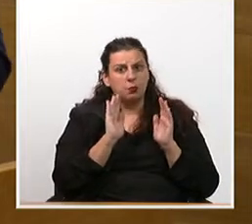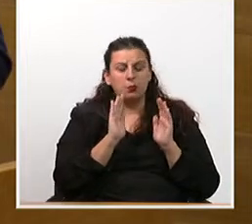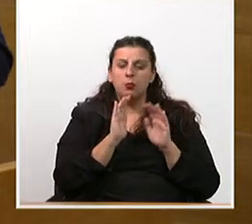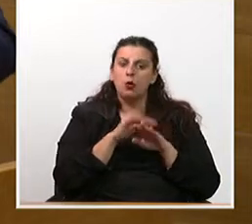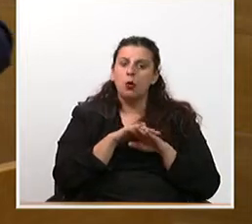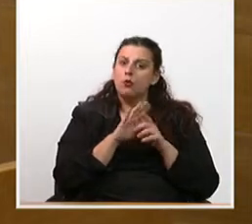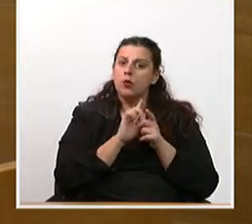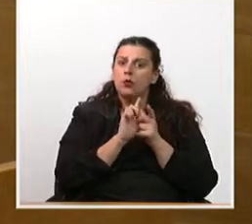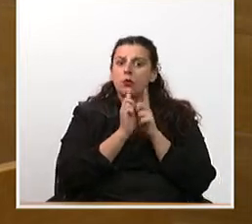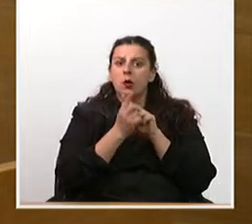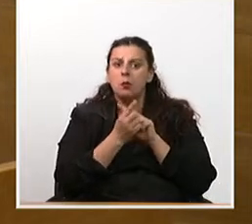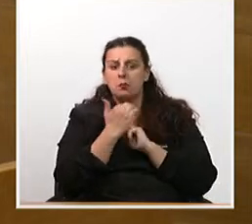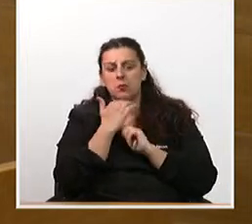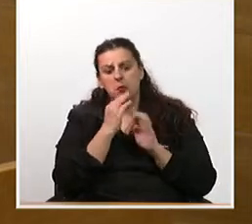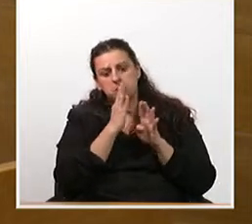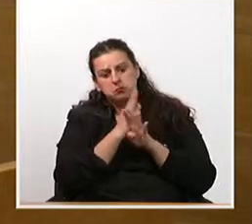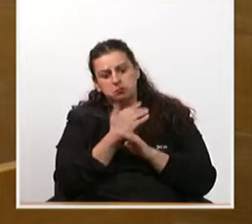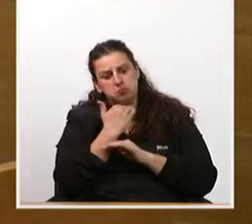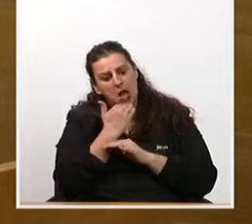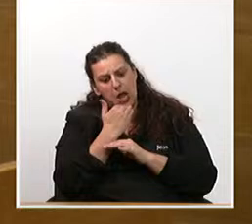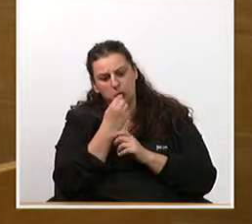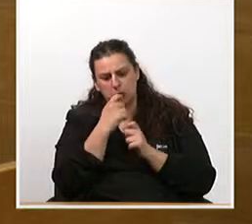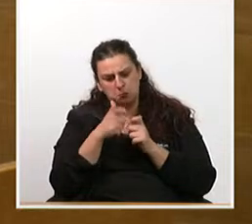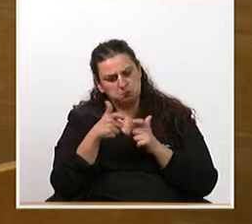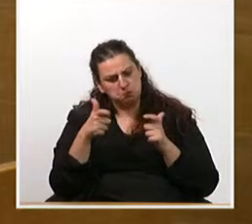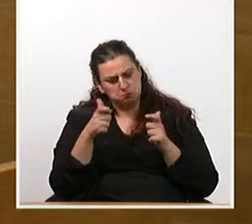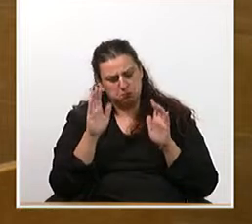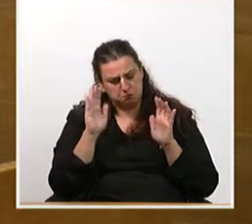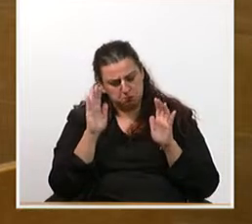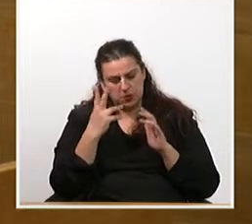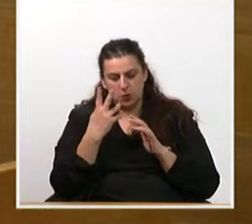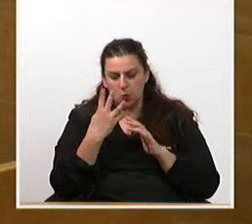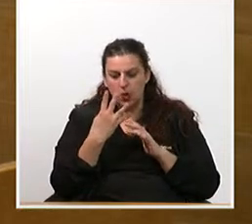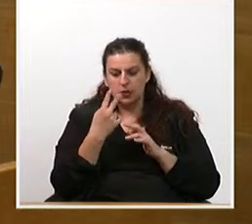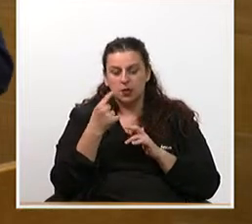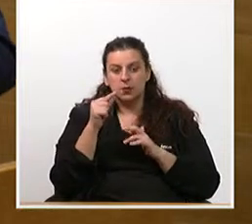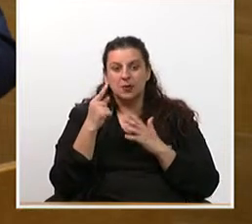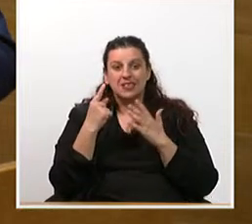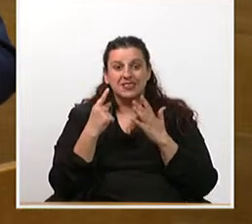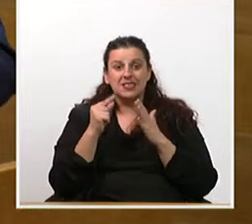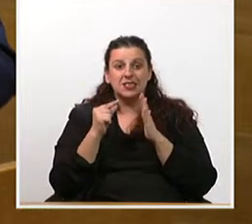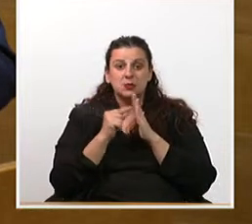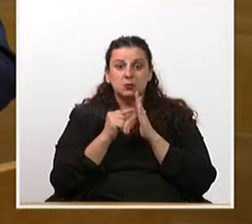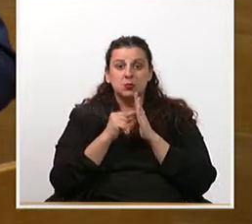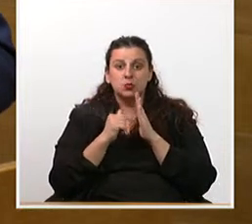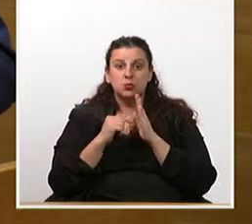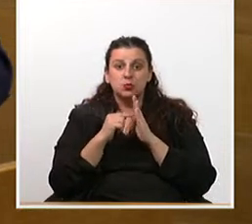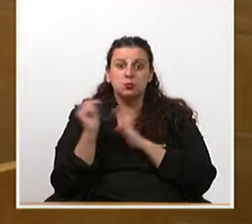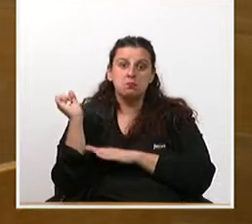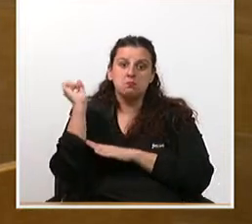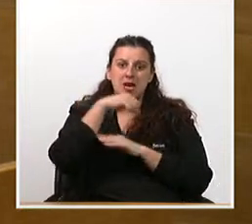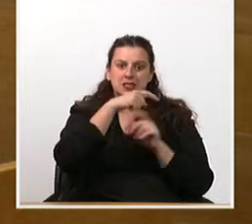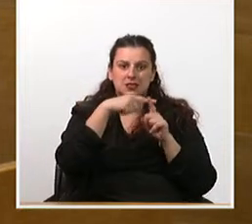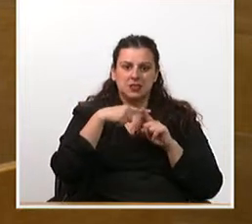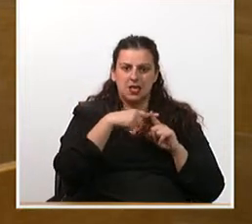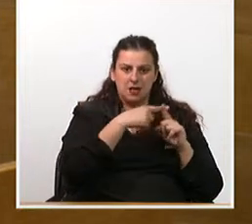incito que Pero bueno 4,6 puntos por encima de la media española el incremento de la